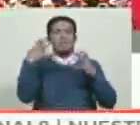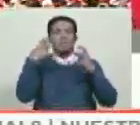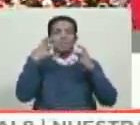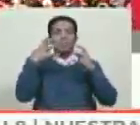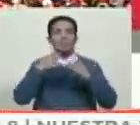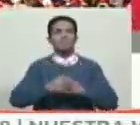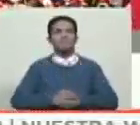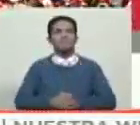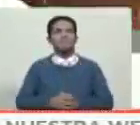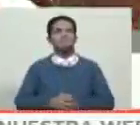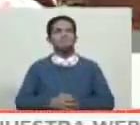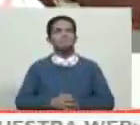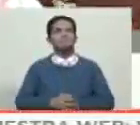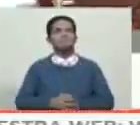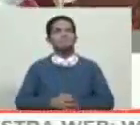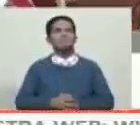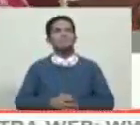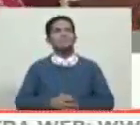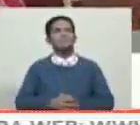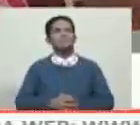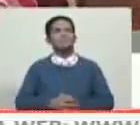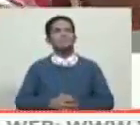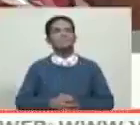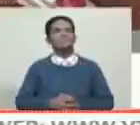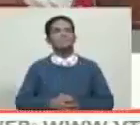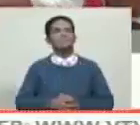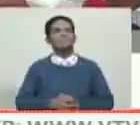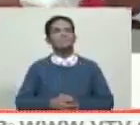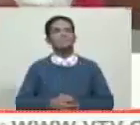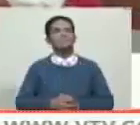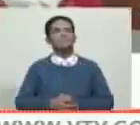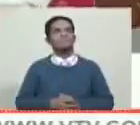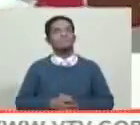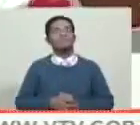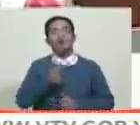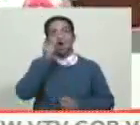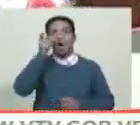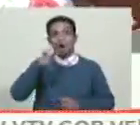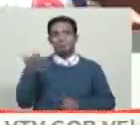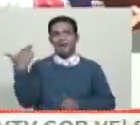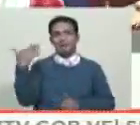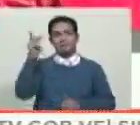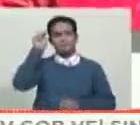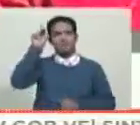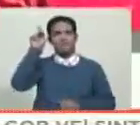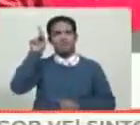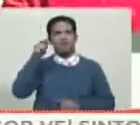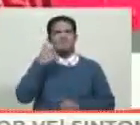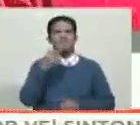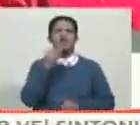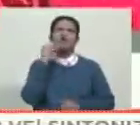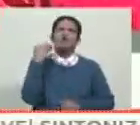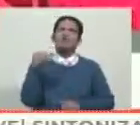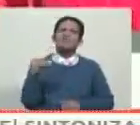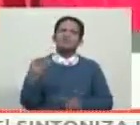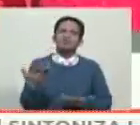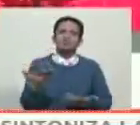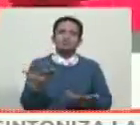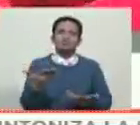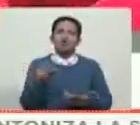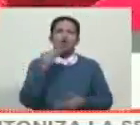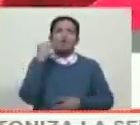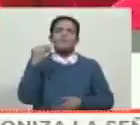Luis Prieto Figueroa decía. Luis Beltrán Prieto Figueroa decía que la juventud no es cuestión de edad, sino de espíritu.